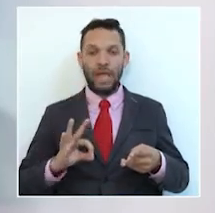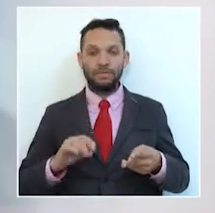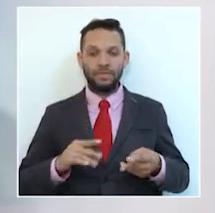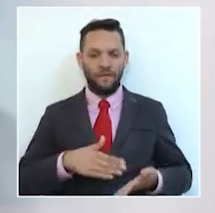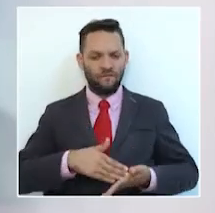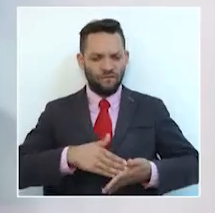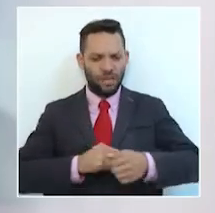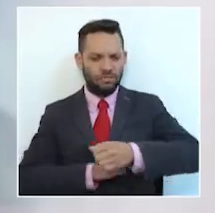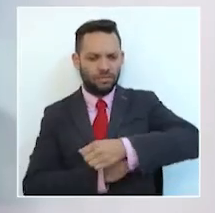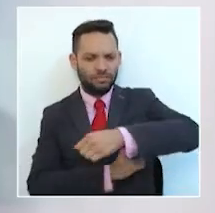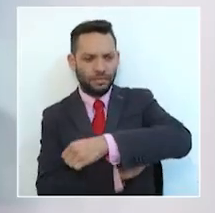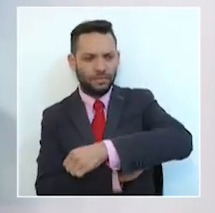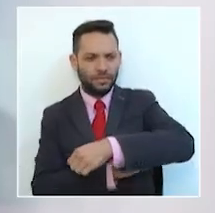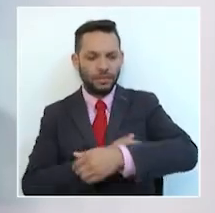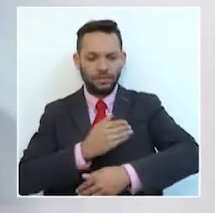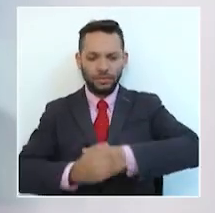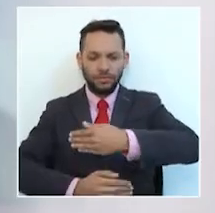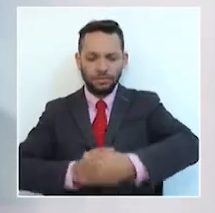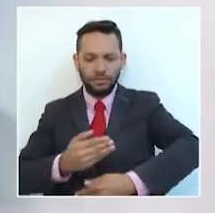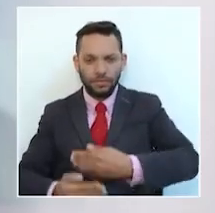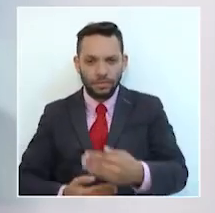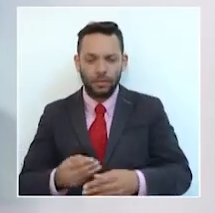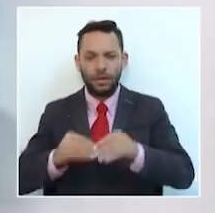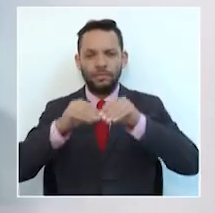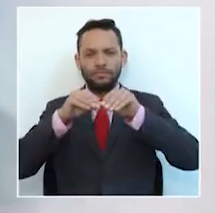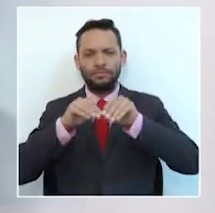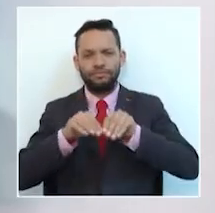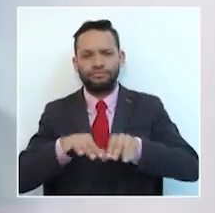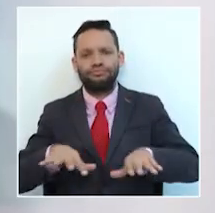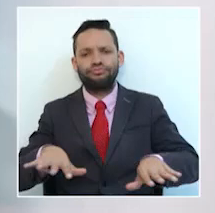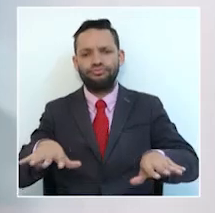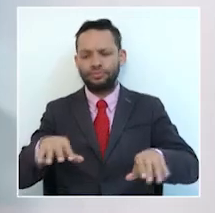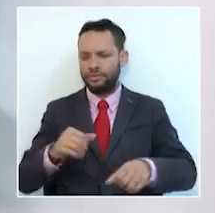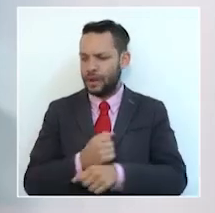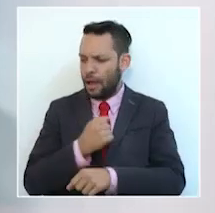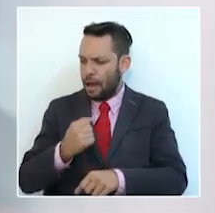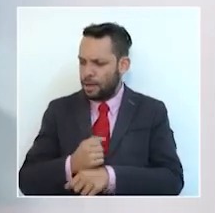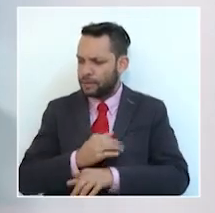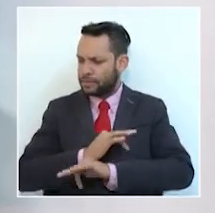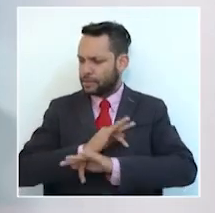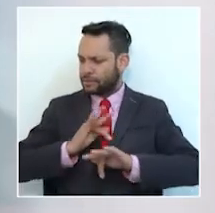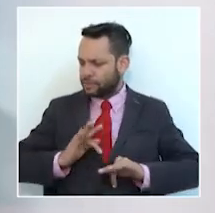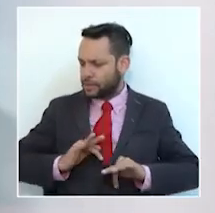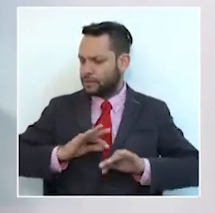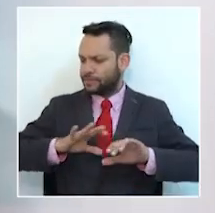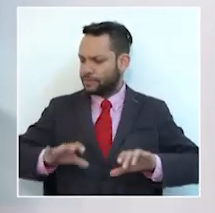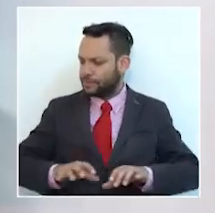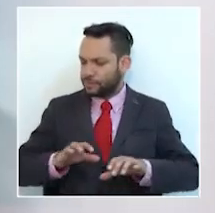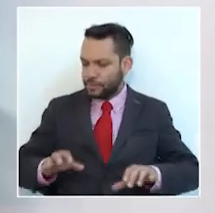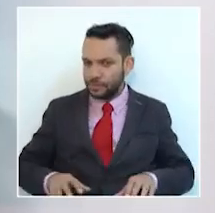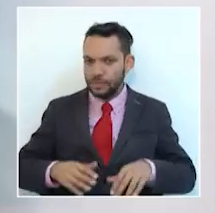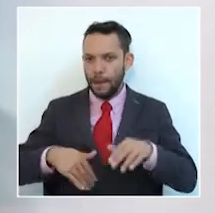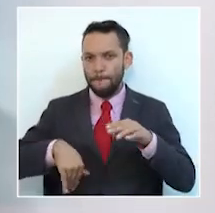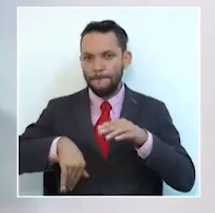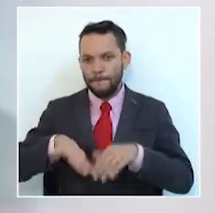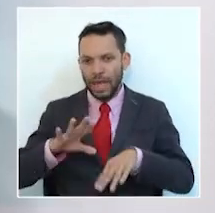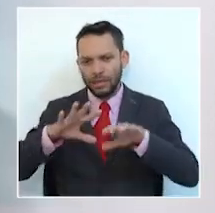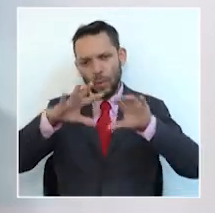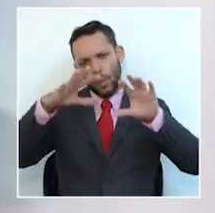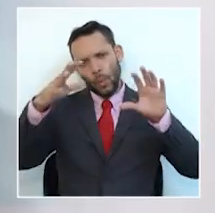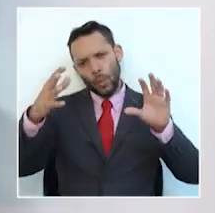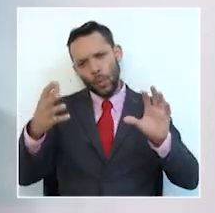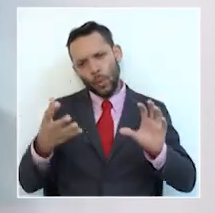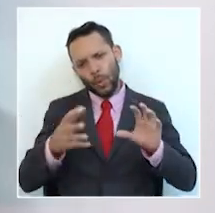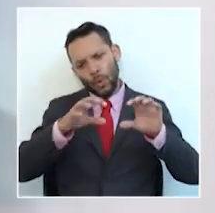que está avanzando de forma muy notoria y las aplicaciones en terapéutica y cosmética cada día se están